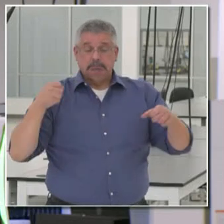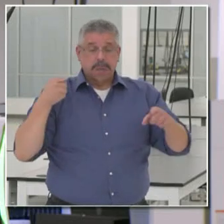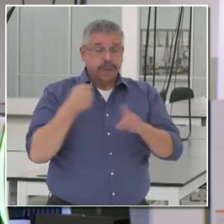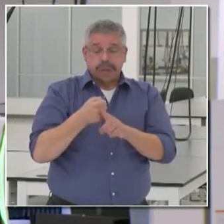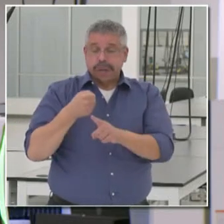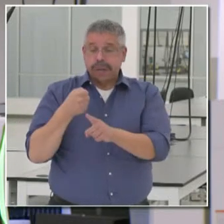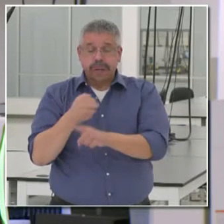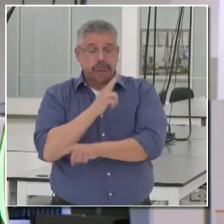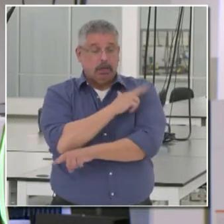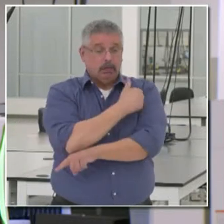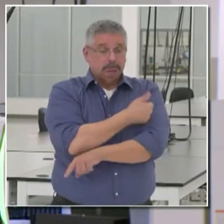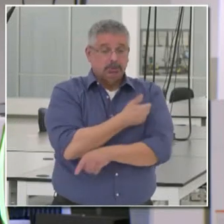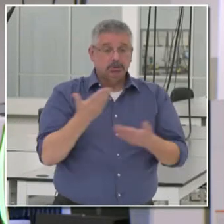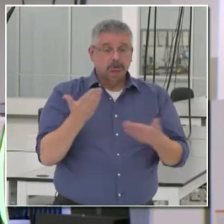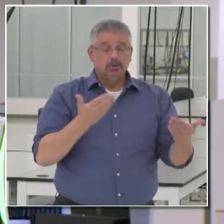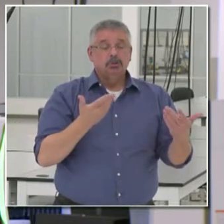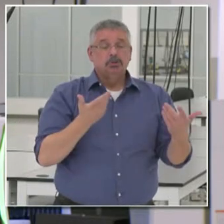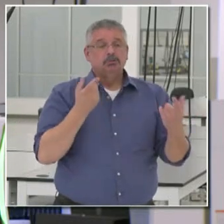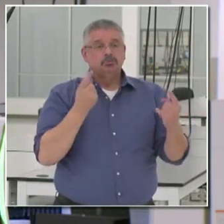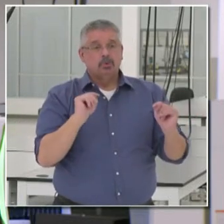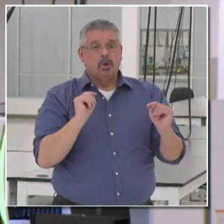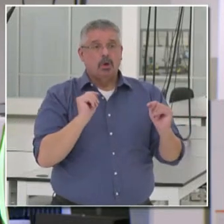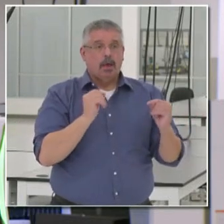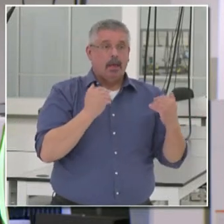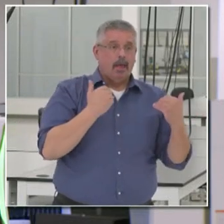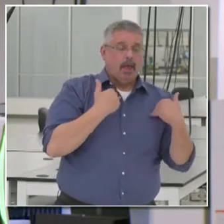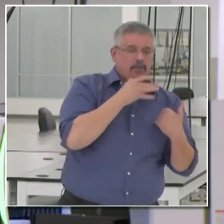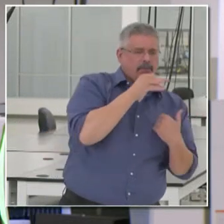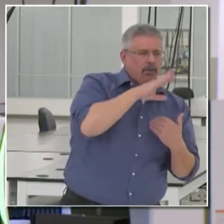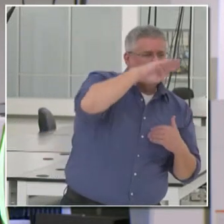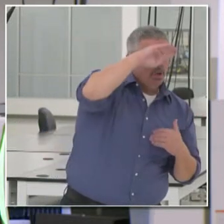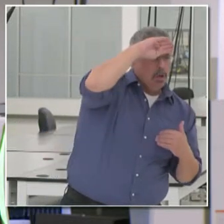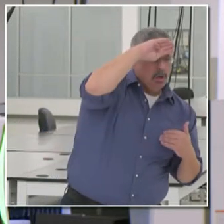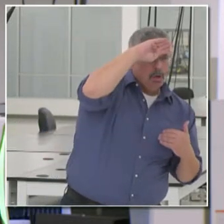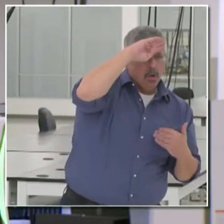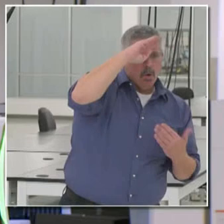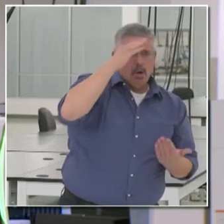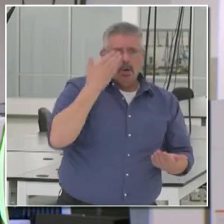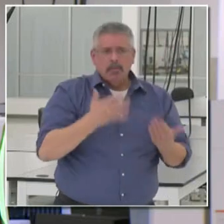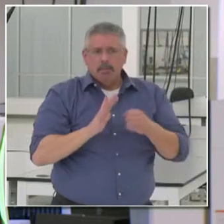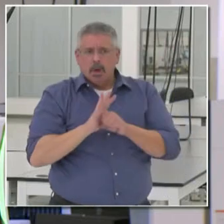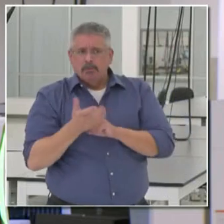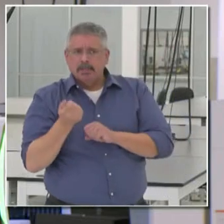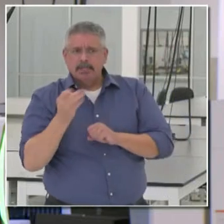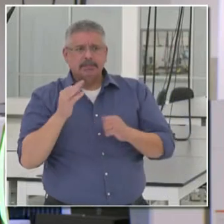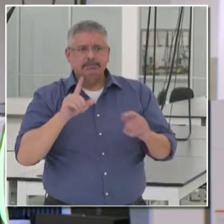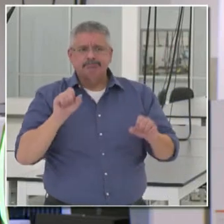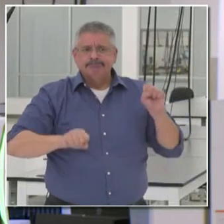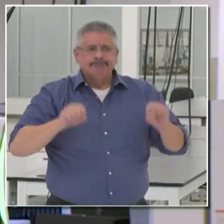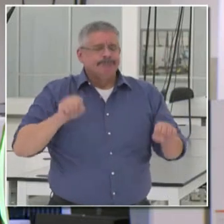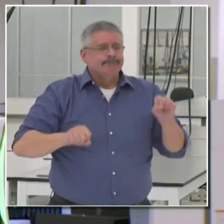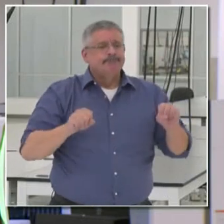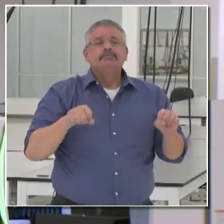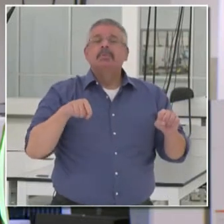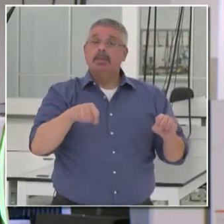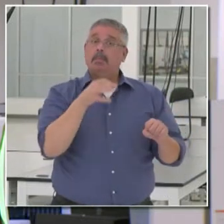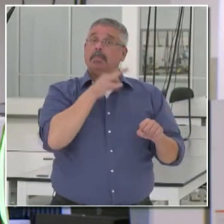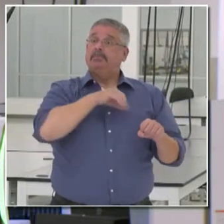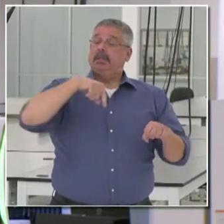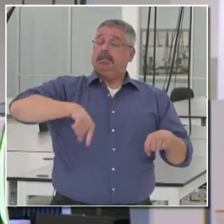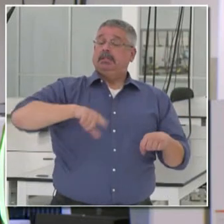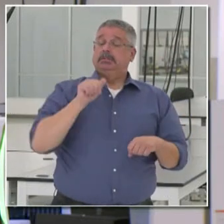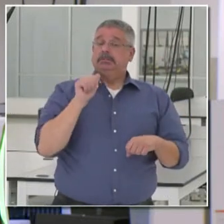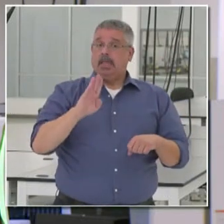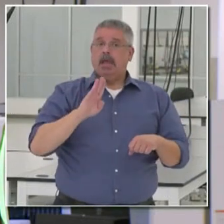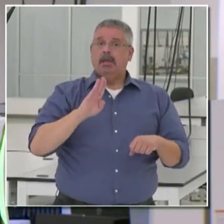supuesto es para muchos de nosotros tratar de adjudicar o saber si tenemos el resfriado o si tenemos 19 y uno de los beneficios